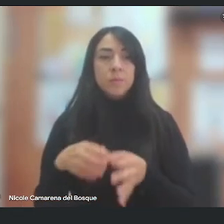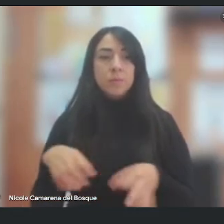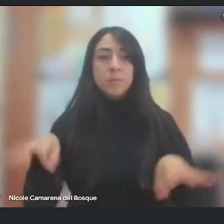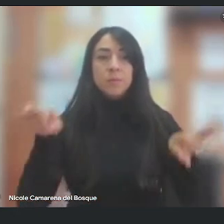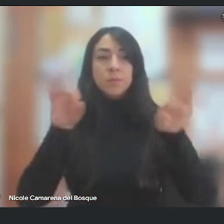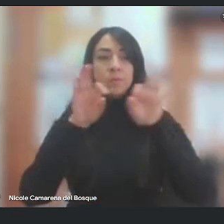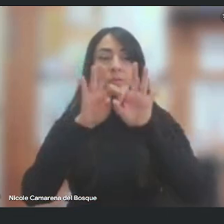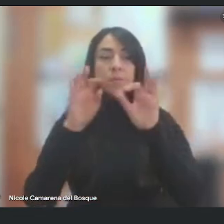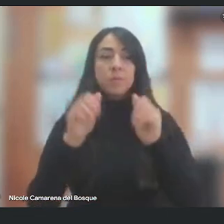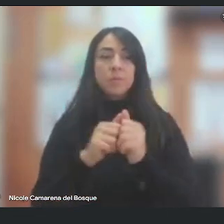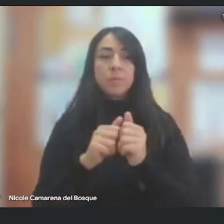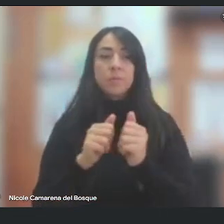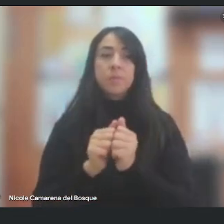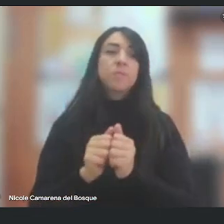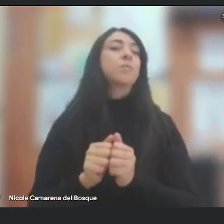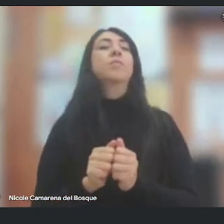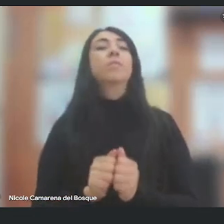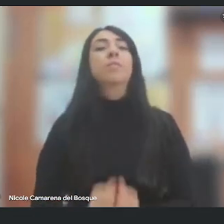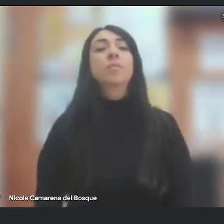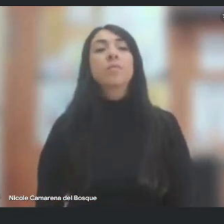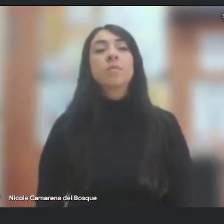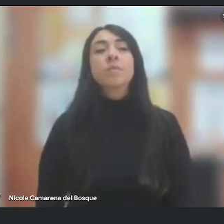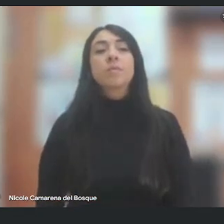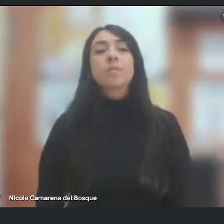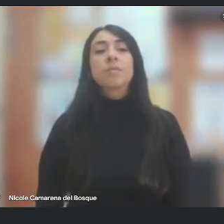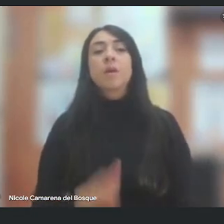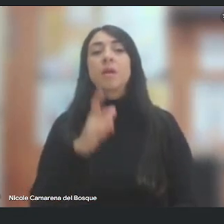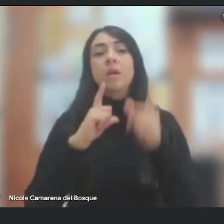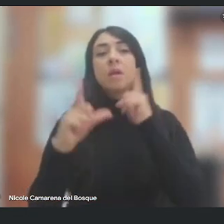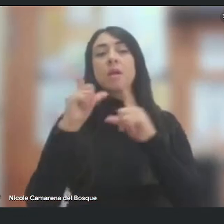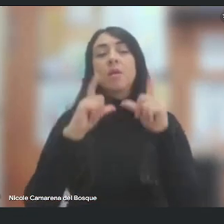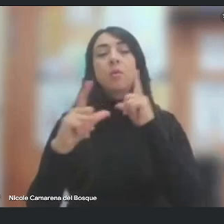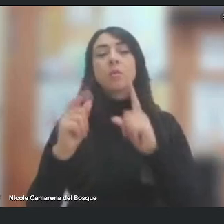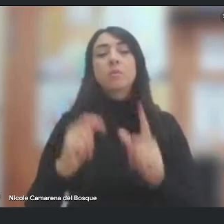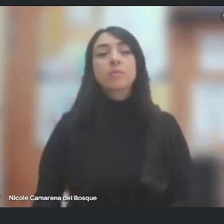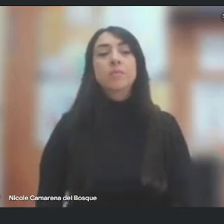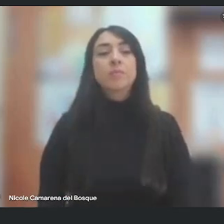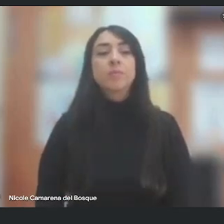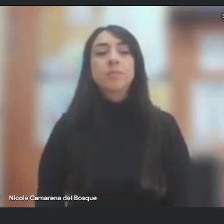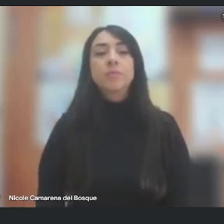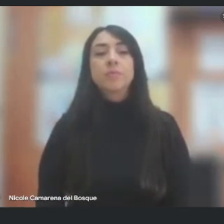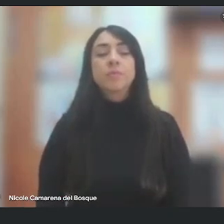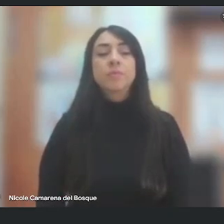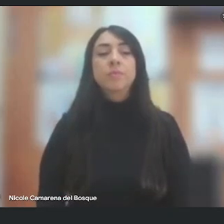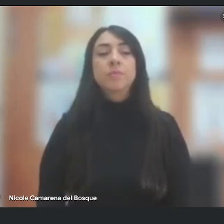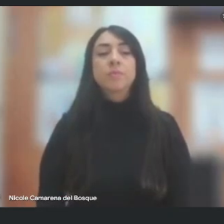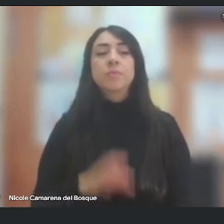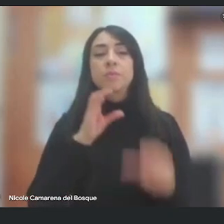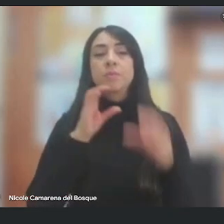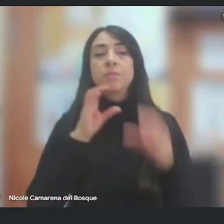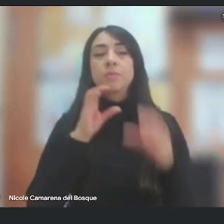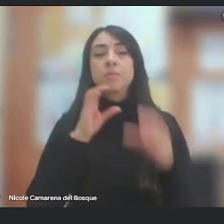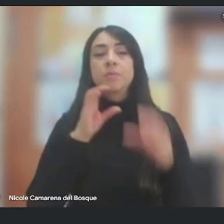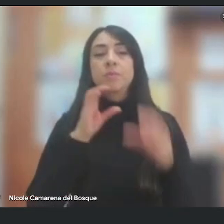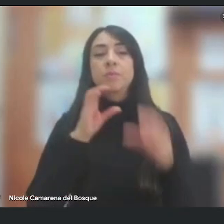a las necesidades de las personas con discapacidad y sus familias. Las personas con discapacidad